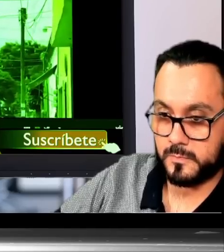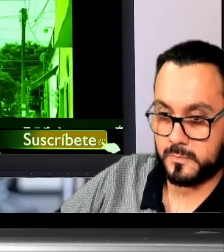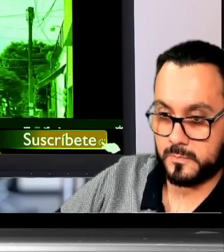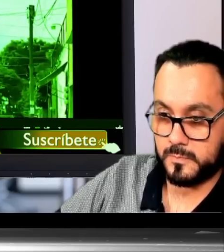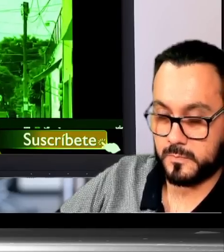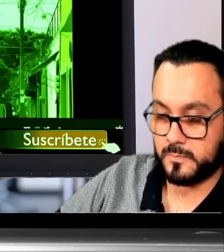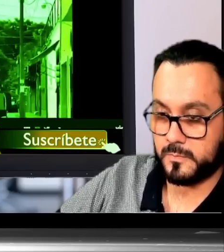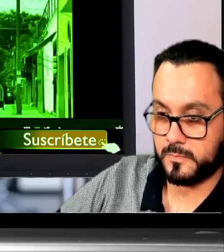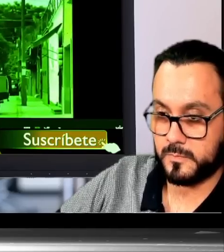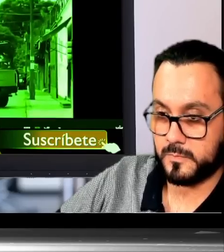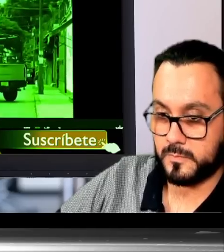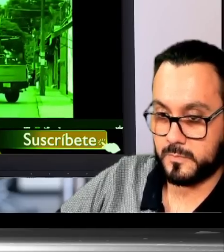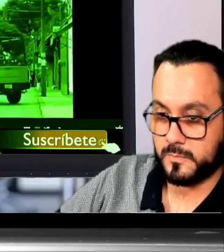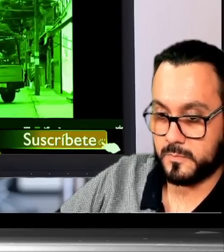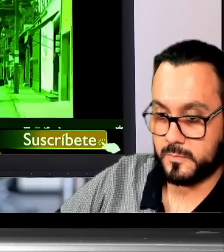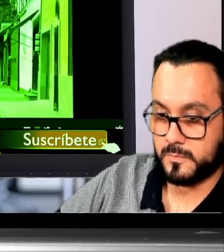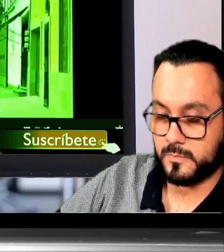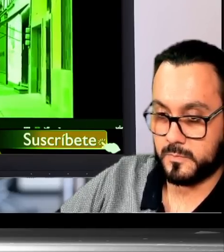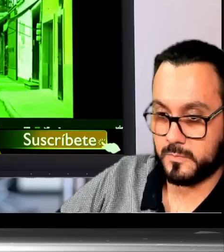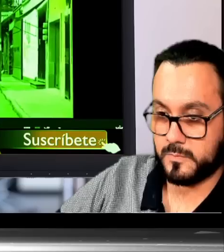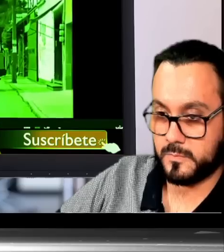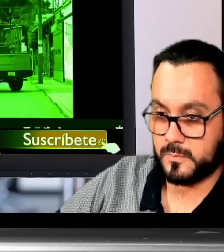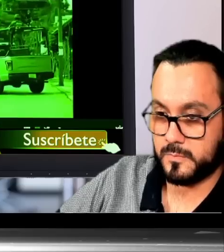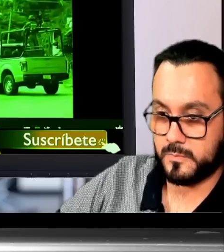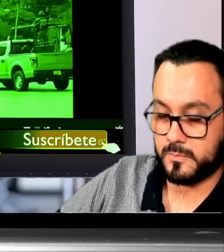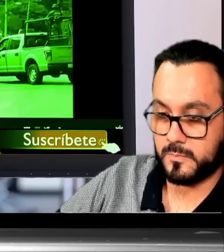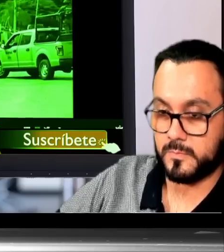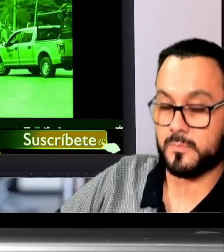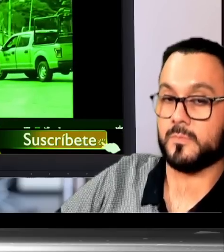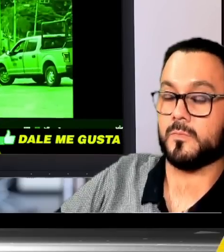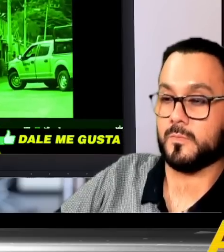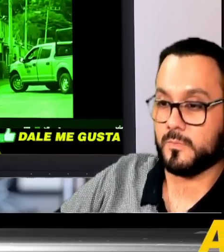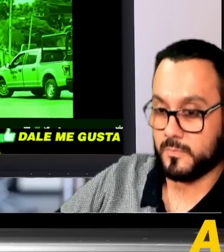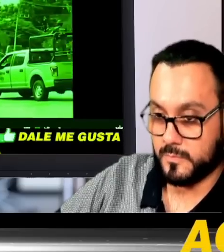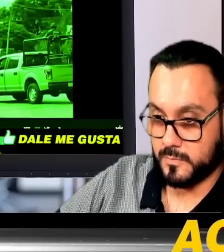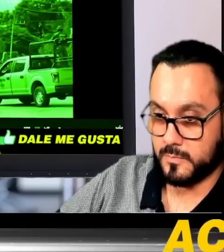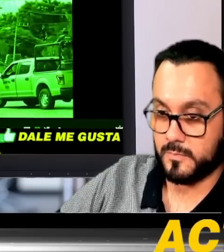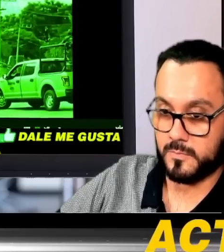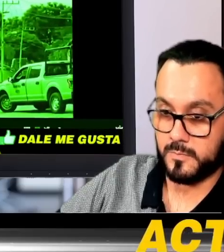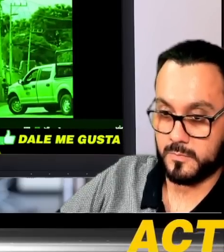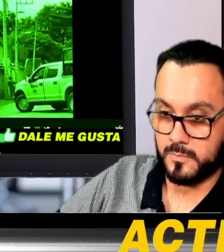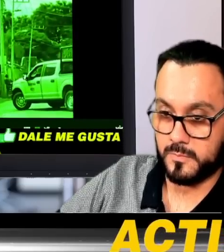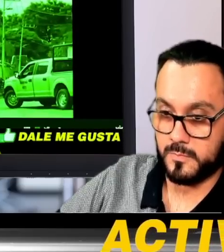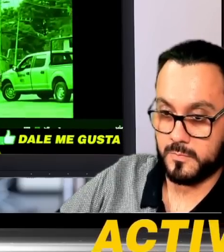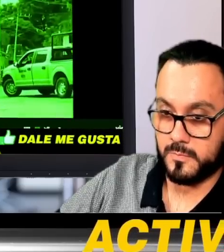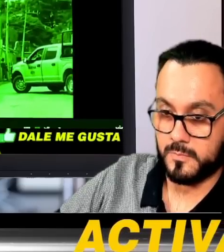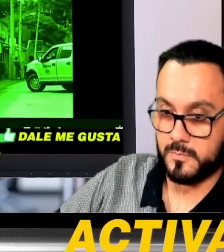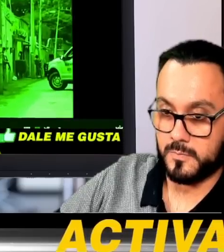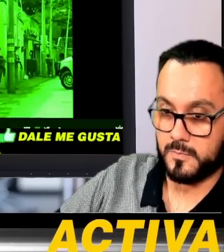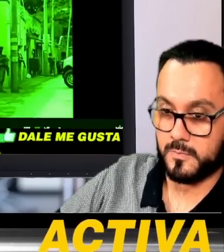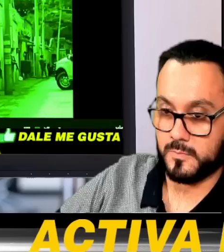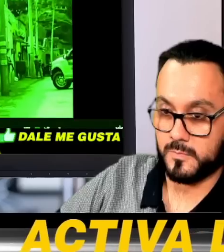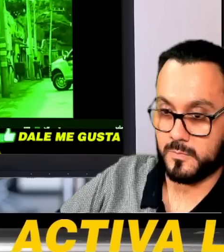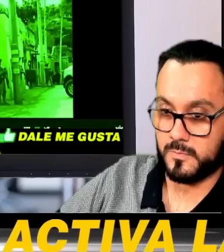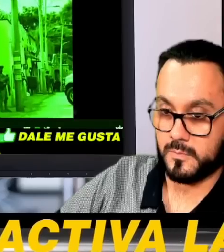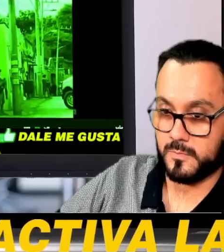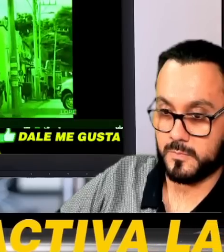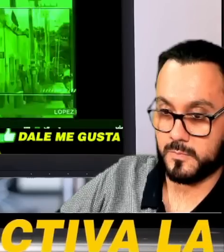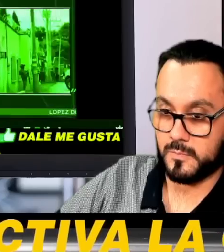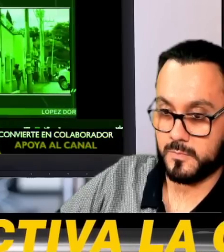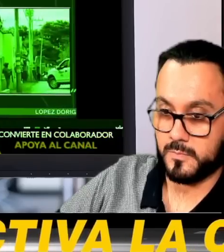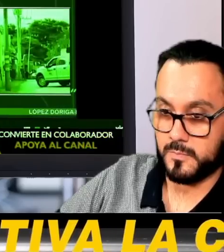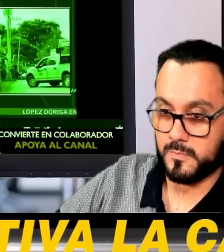sitiado aquí en mi casa. No se han comunicado conmigo, no me han dicho de qué se trata. Estoy seguro de que vienen a